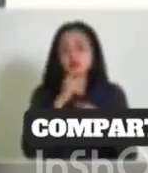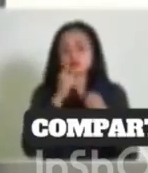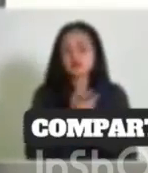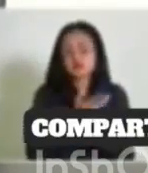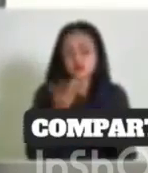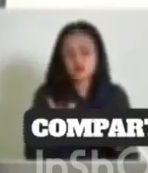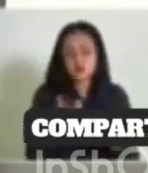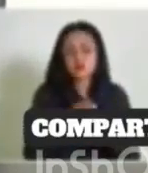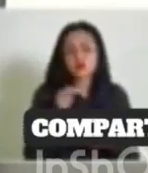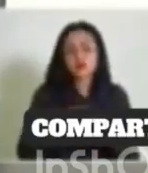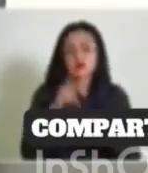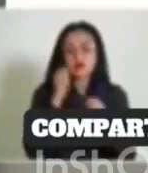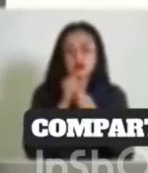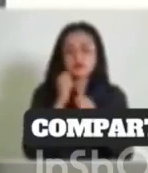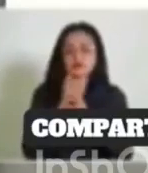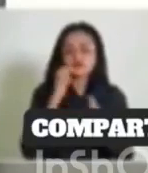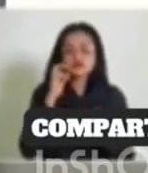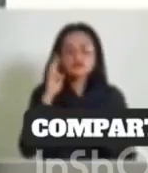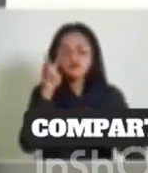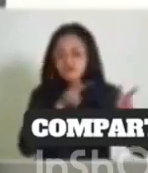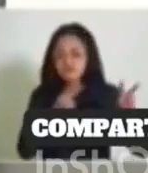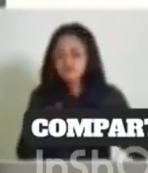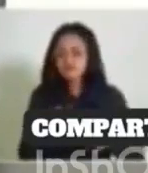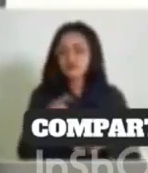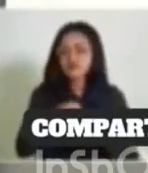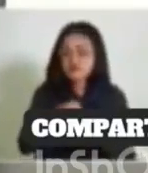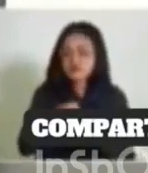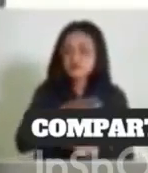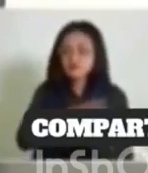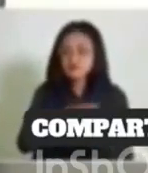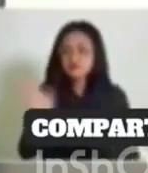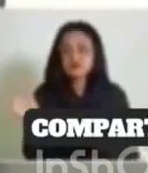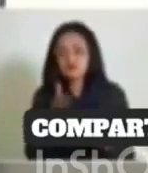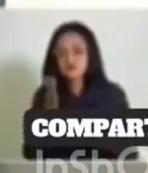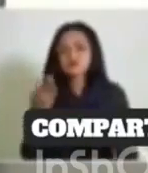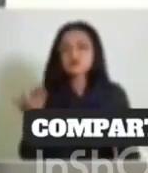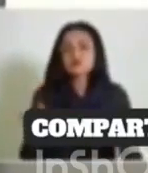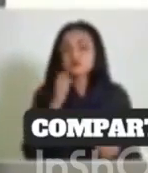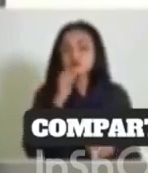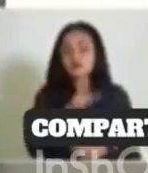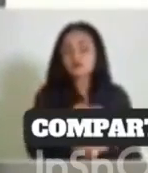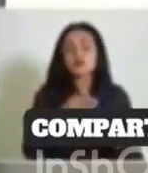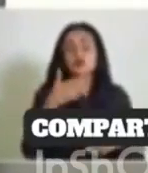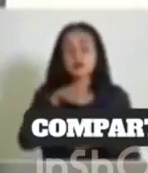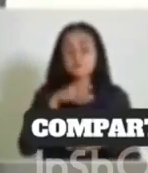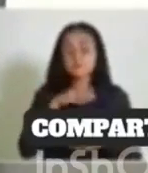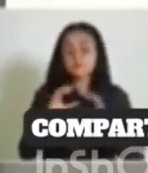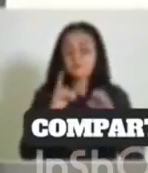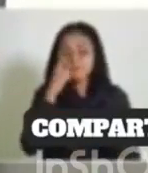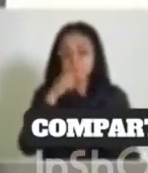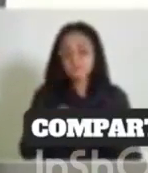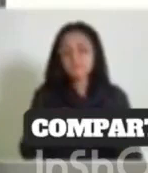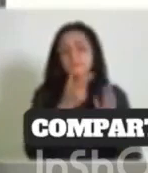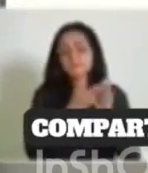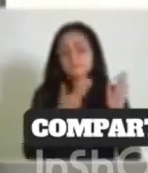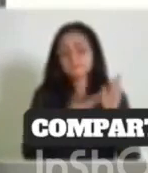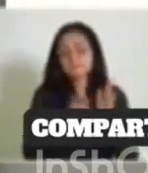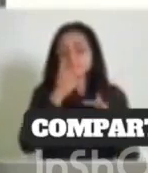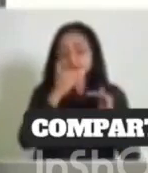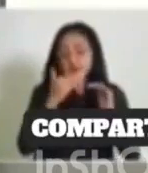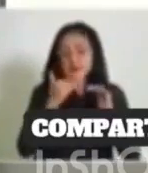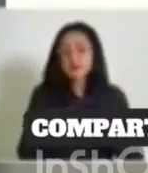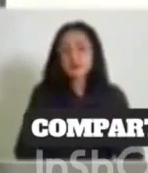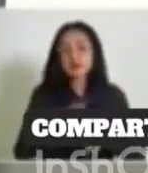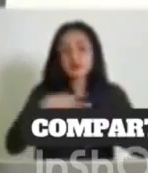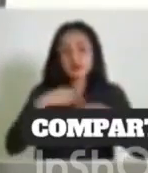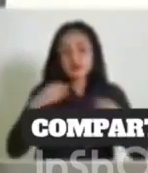Seguridad Pública en el transporte público. El gobierno del estado reforzará la campaña de comunicación sobre medidas sanitarias para disminuir la curva